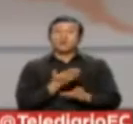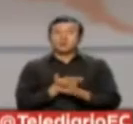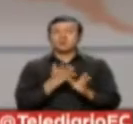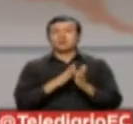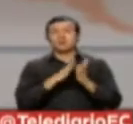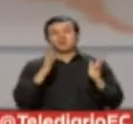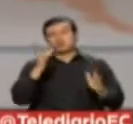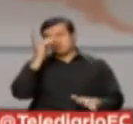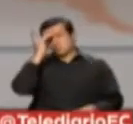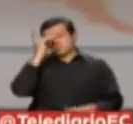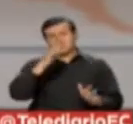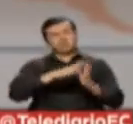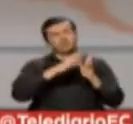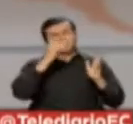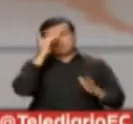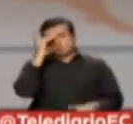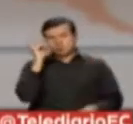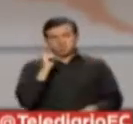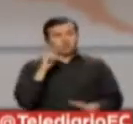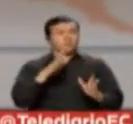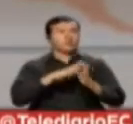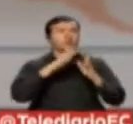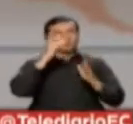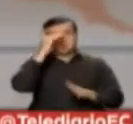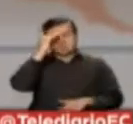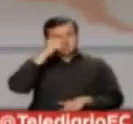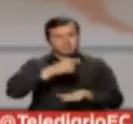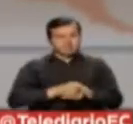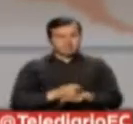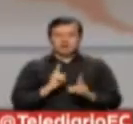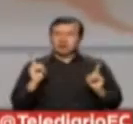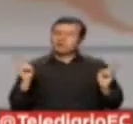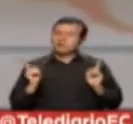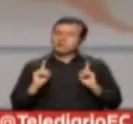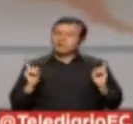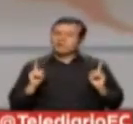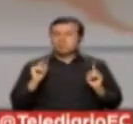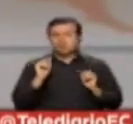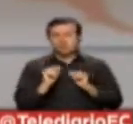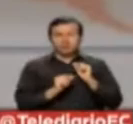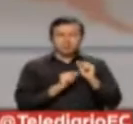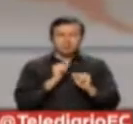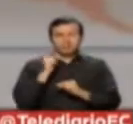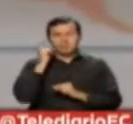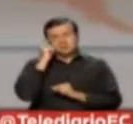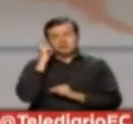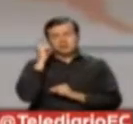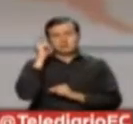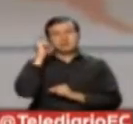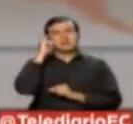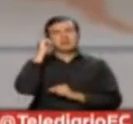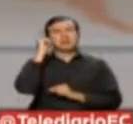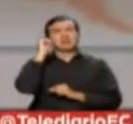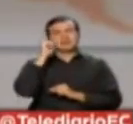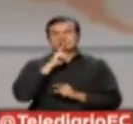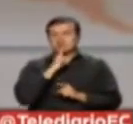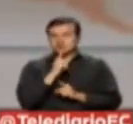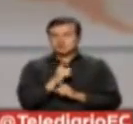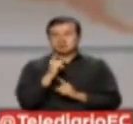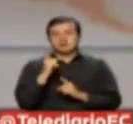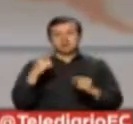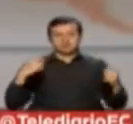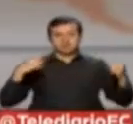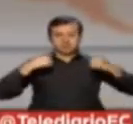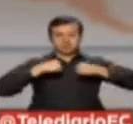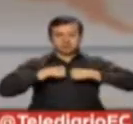tantas tareas que no es que hay que mandar montones de tareas de la casa sino dosificadas y pensadas inteligentemente cuando hablamos de la